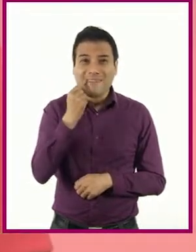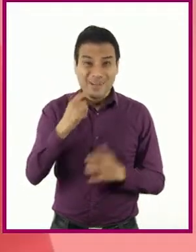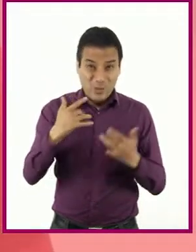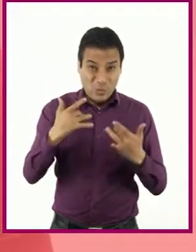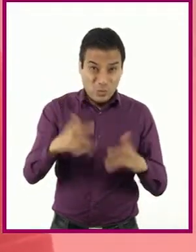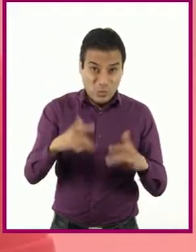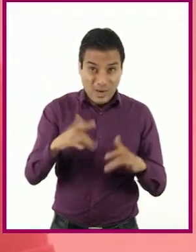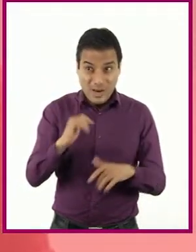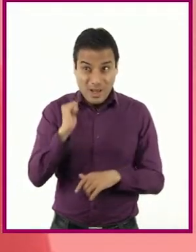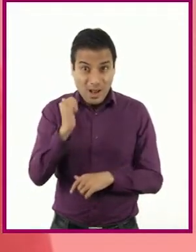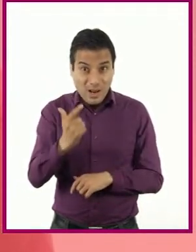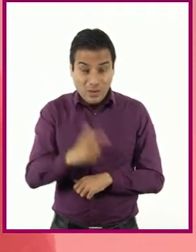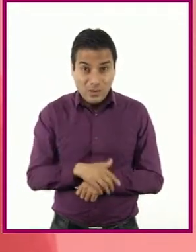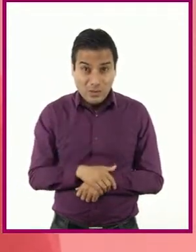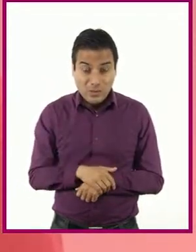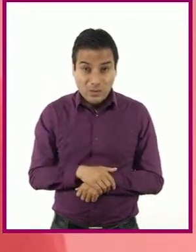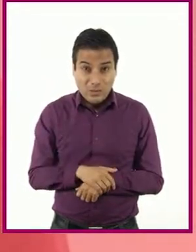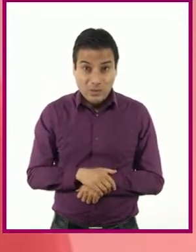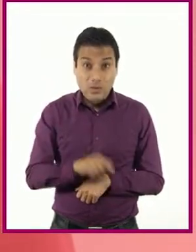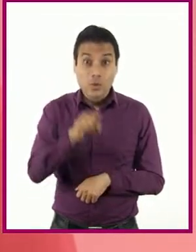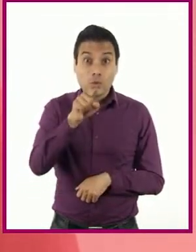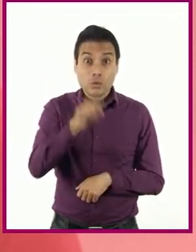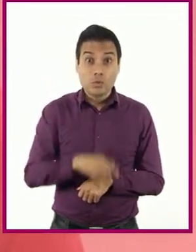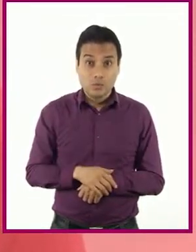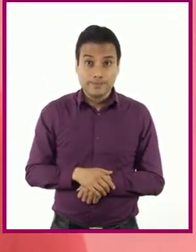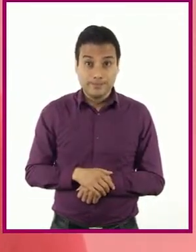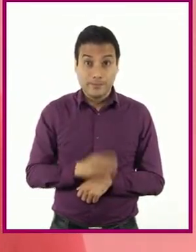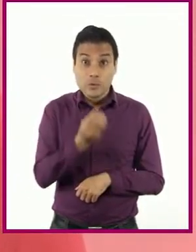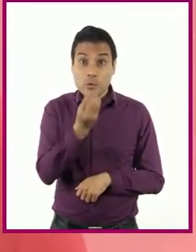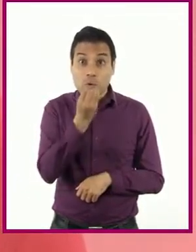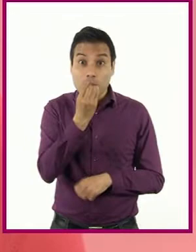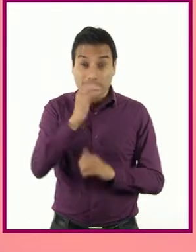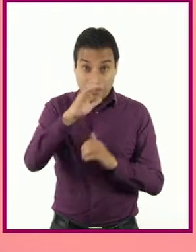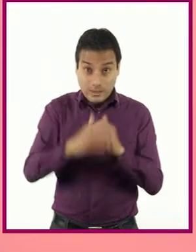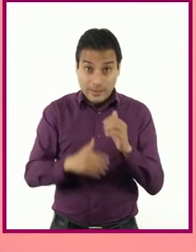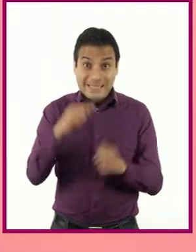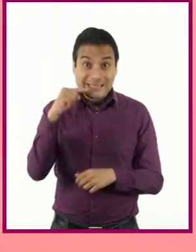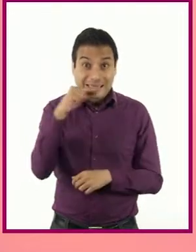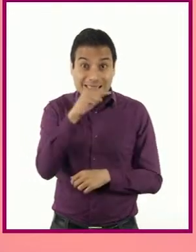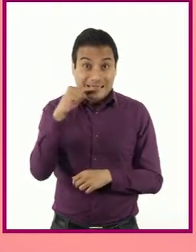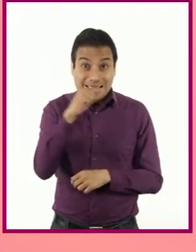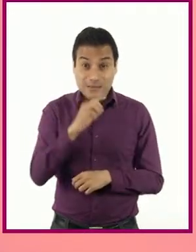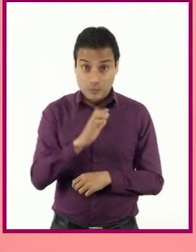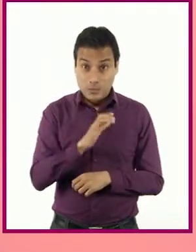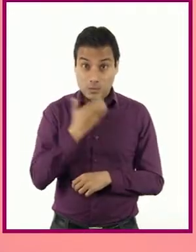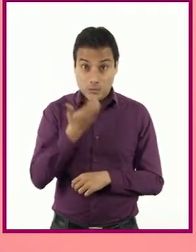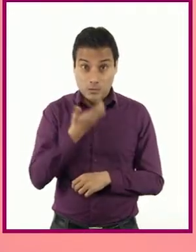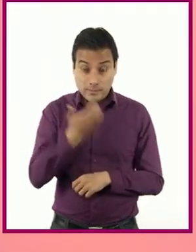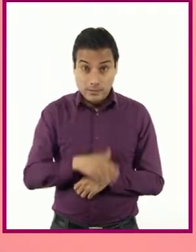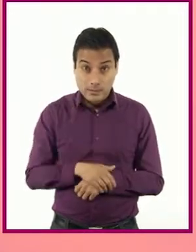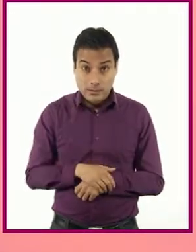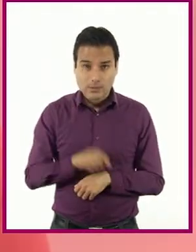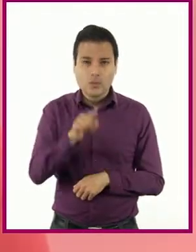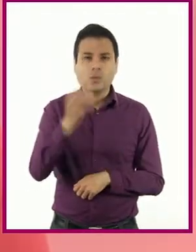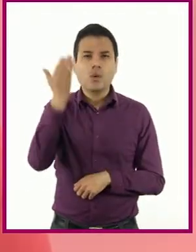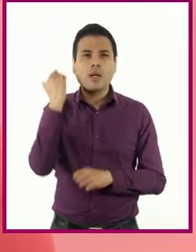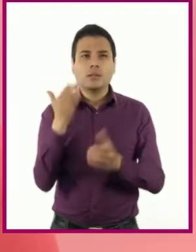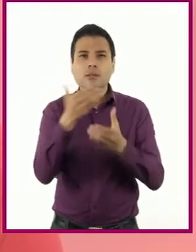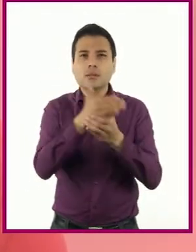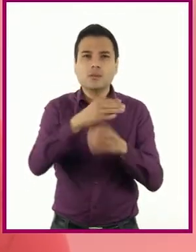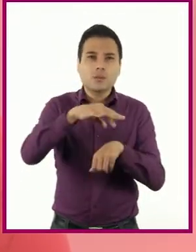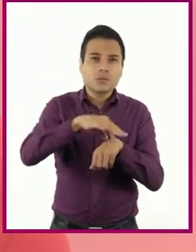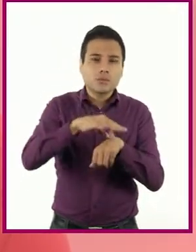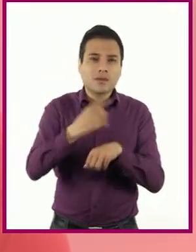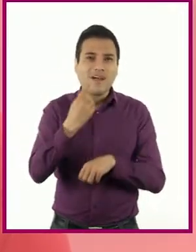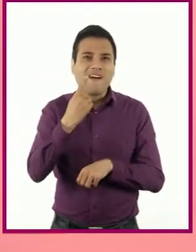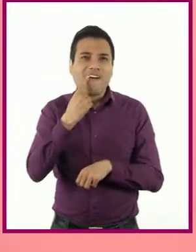últimamente? ¿Cepillas tus dientes después de cada alimento? ¿Recuerdas tu última visita al dentista?